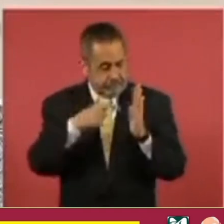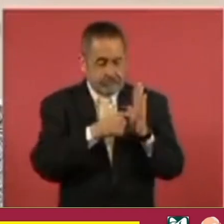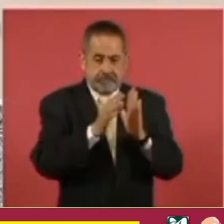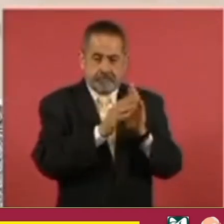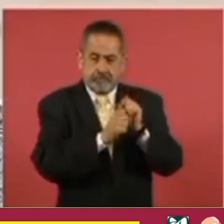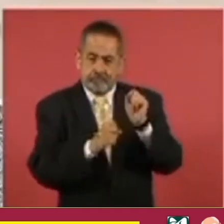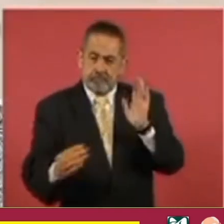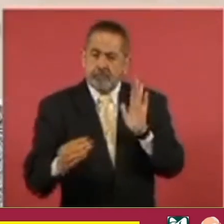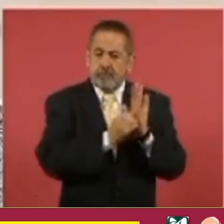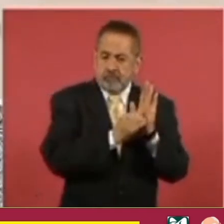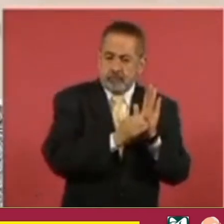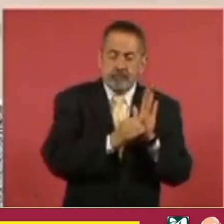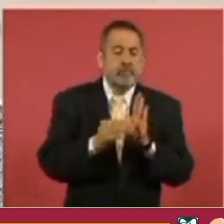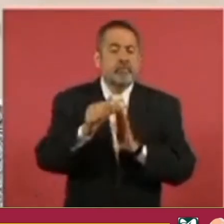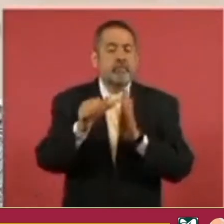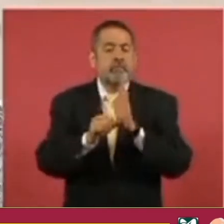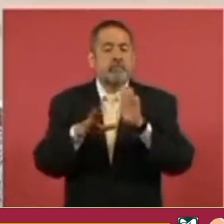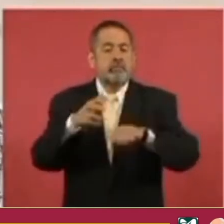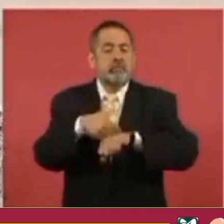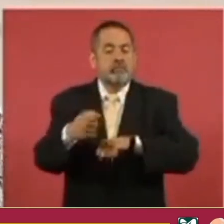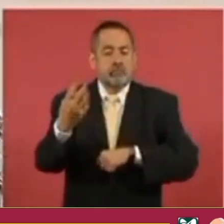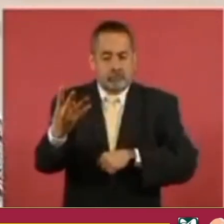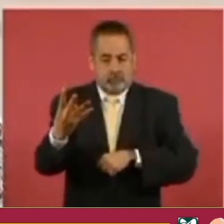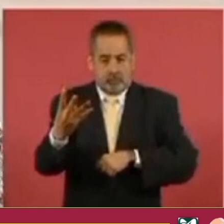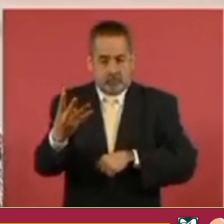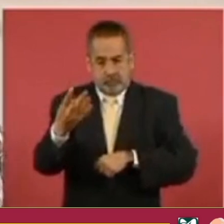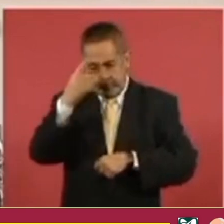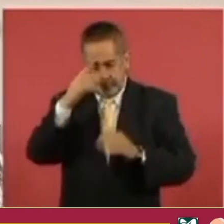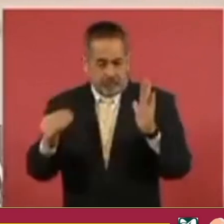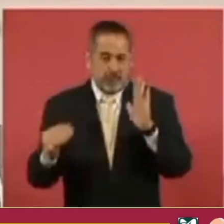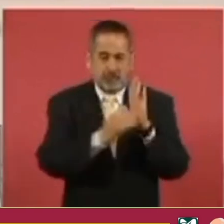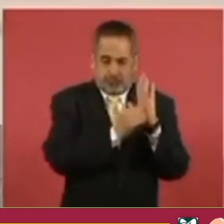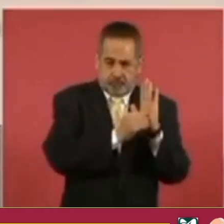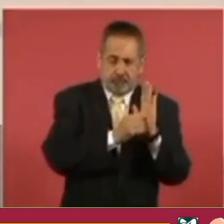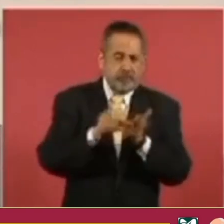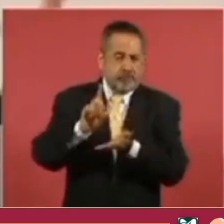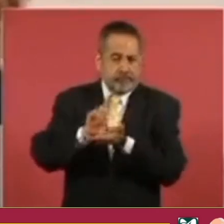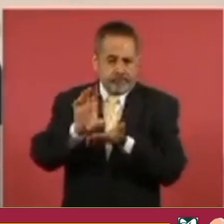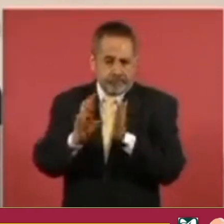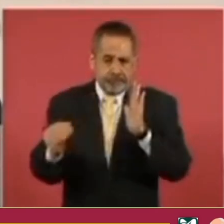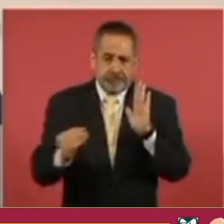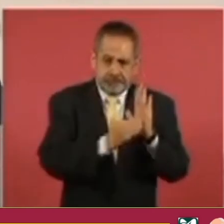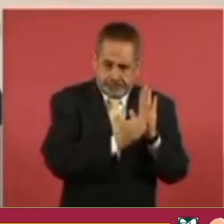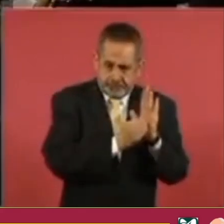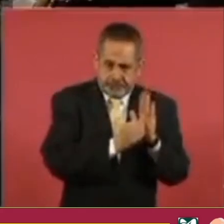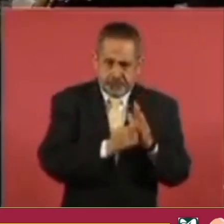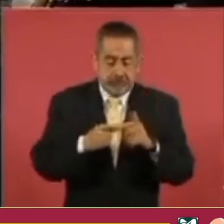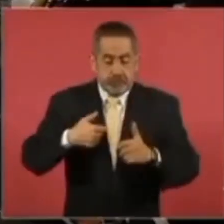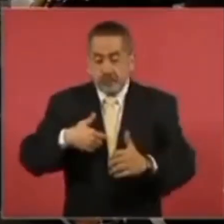artículo 4 de la Constitución, antes de que yo termine.